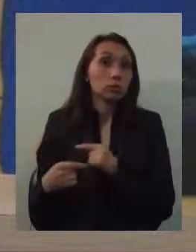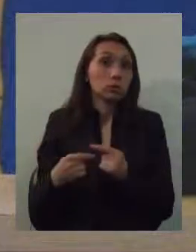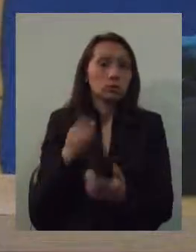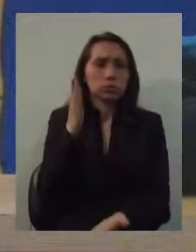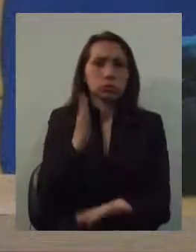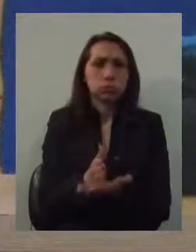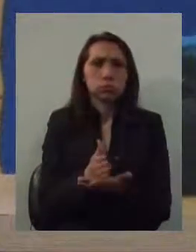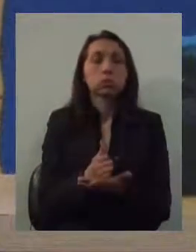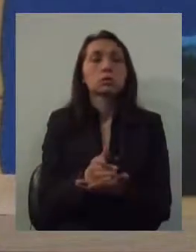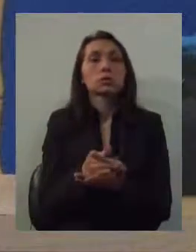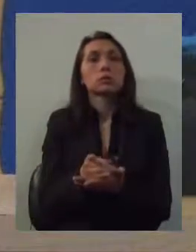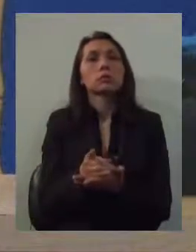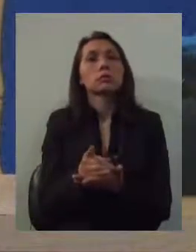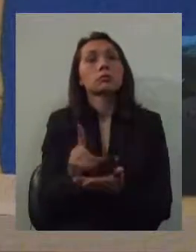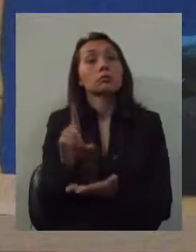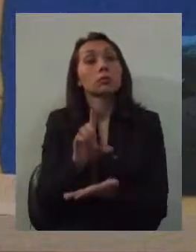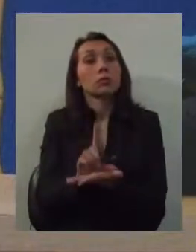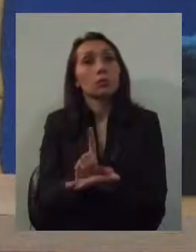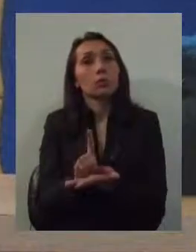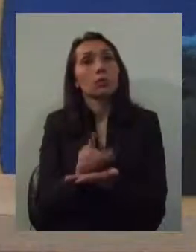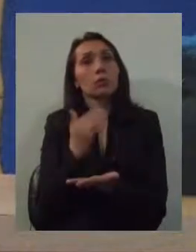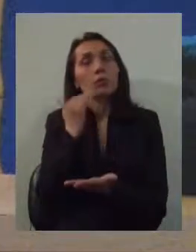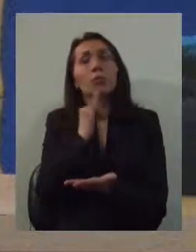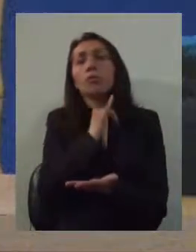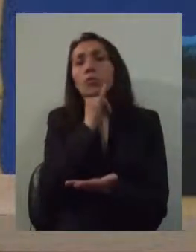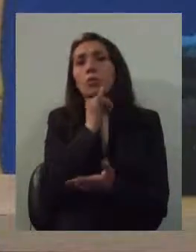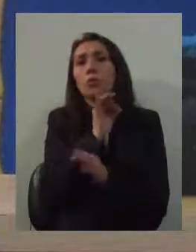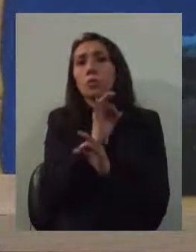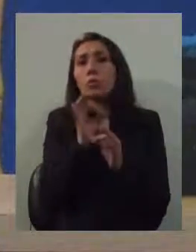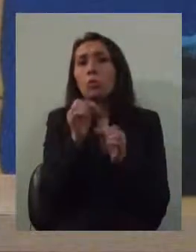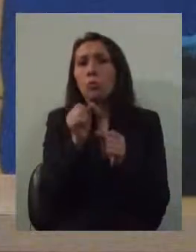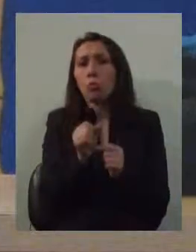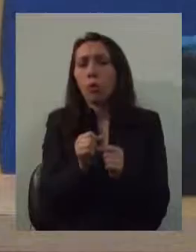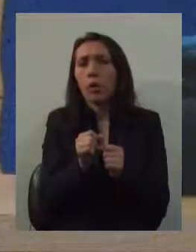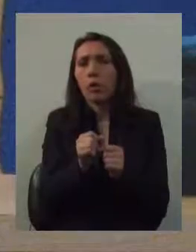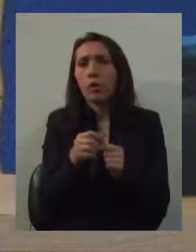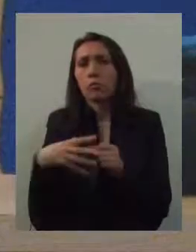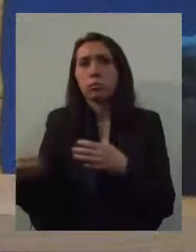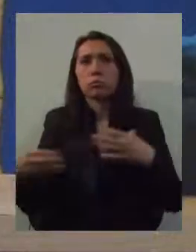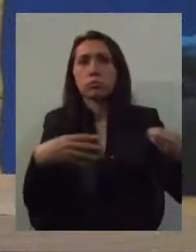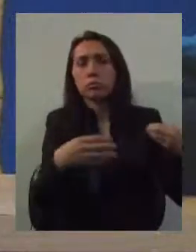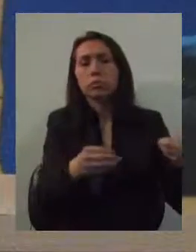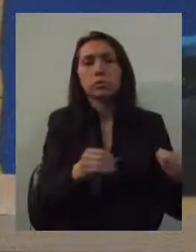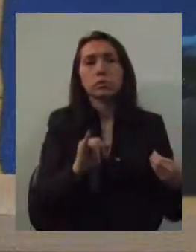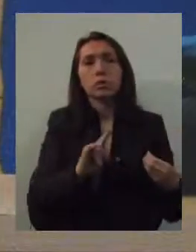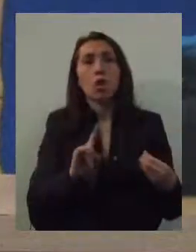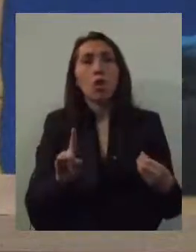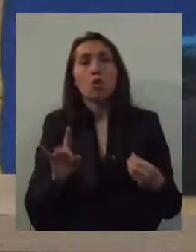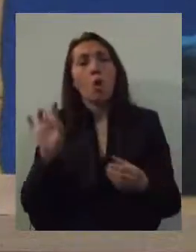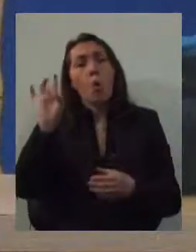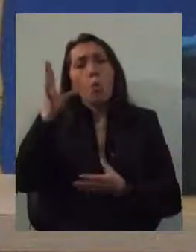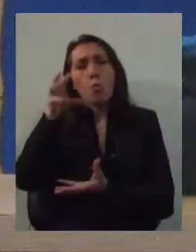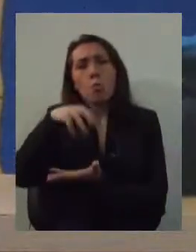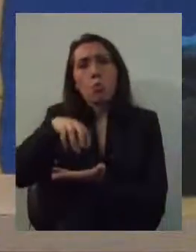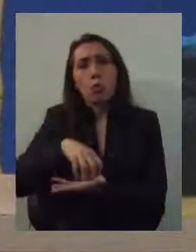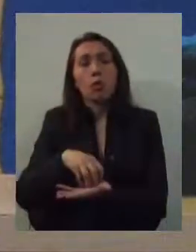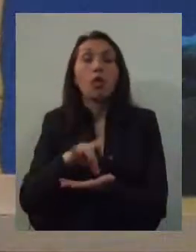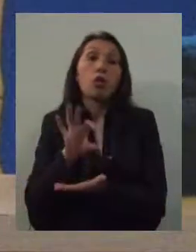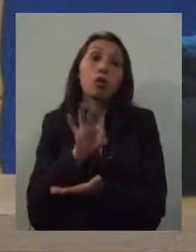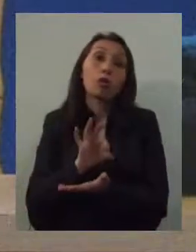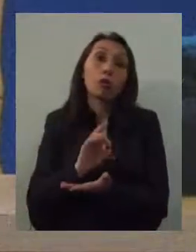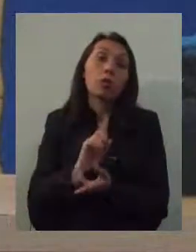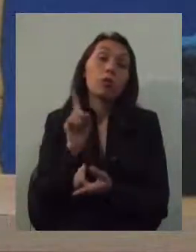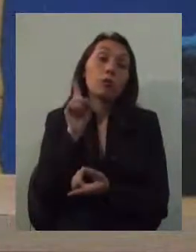unilaterales, localistas, es que no se sabe nunca si se pueden multilateralizar o no, o si al final se terminan